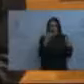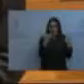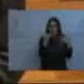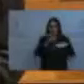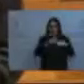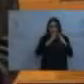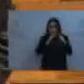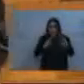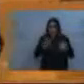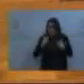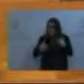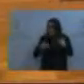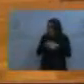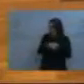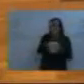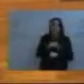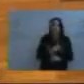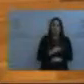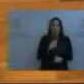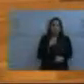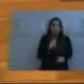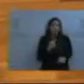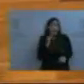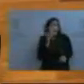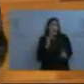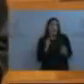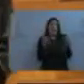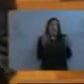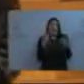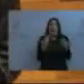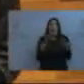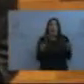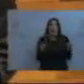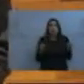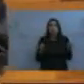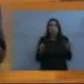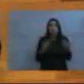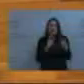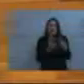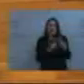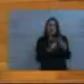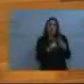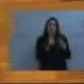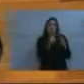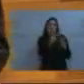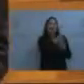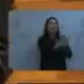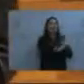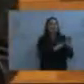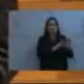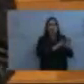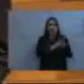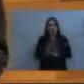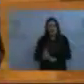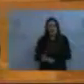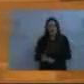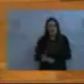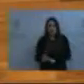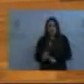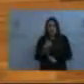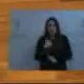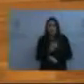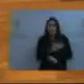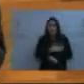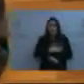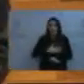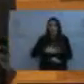usted me ha dicho que fecha cierta no me puede dar, y 2 condiciones que van a poner a los vecinos. Mire, y no es que yo quiera poner